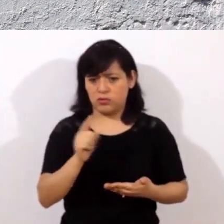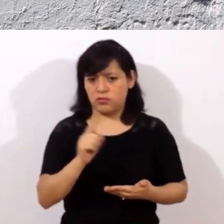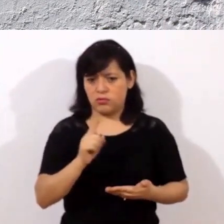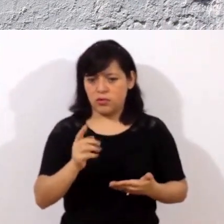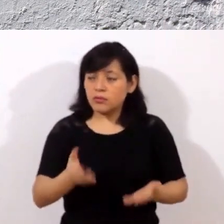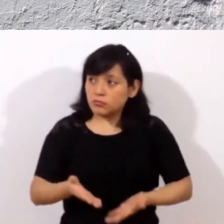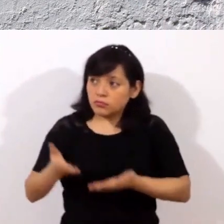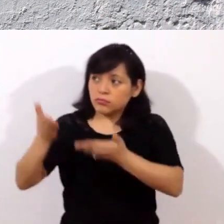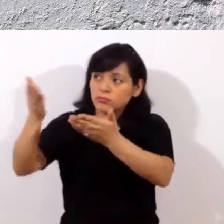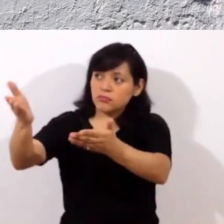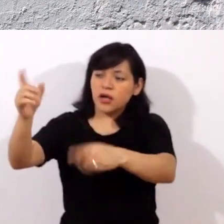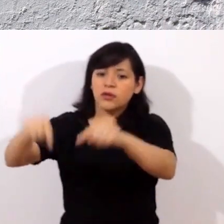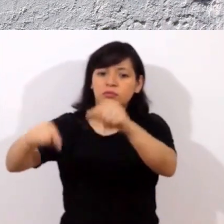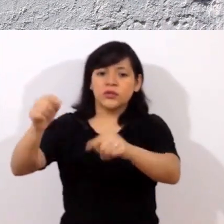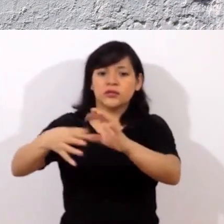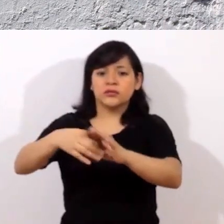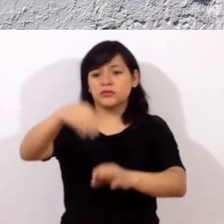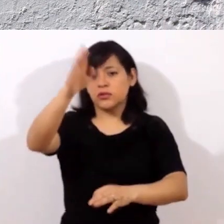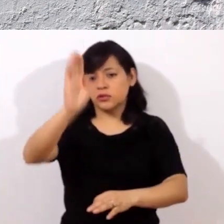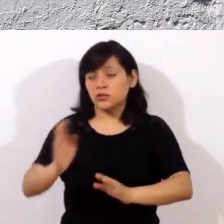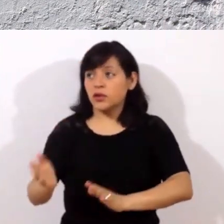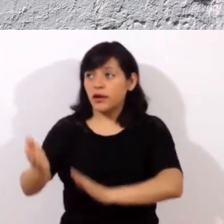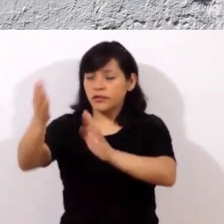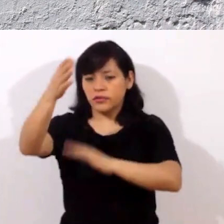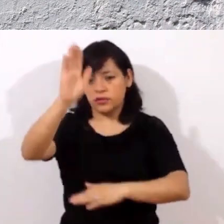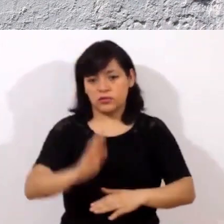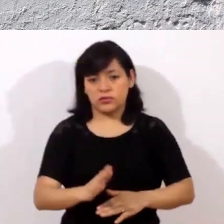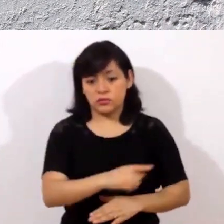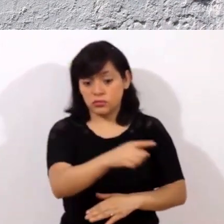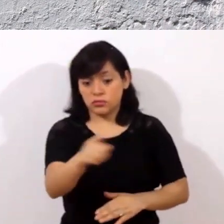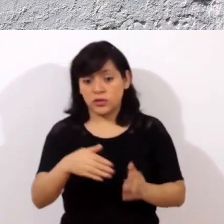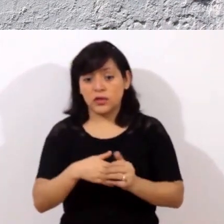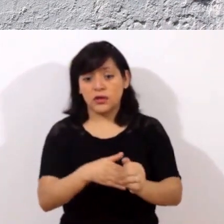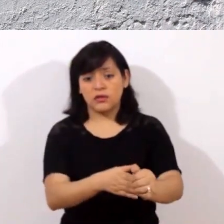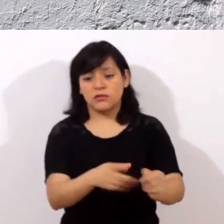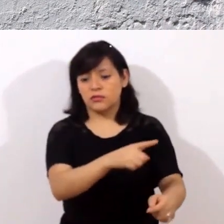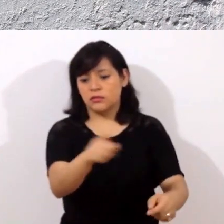Señor. Algo que no estaba sucediendo en ese liderazgo.